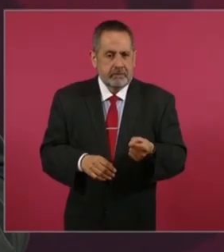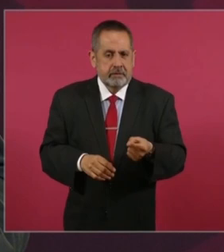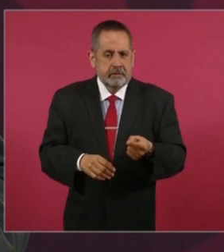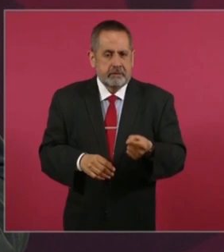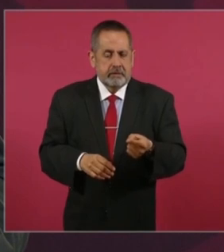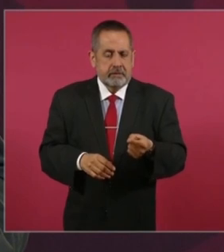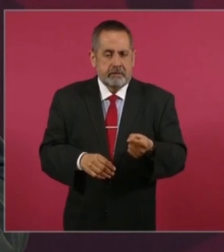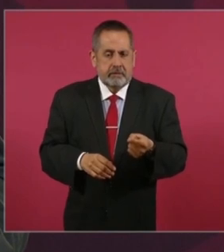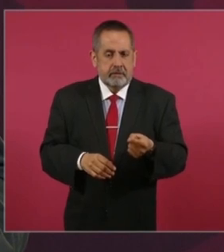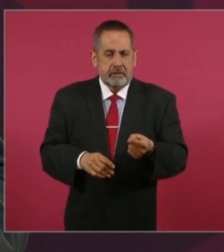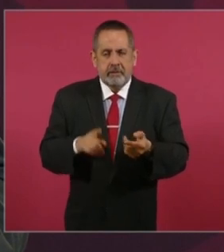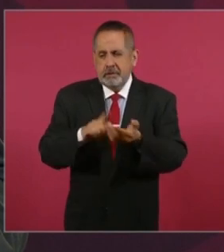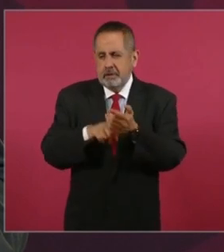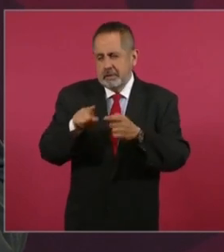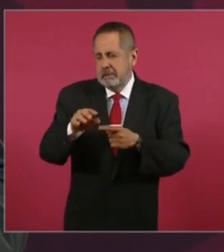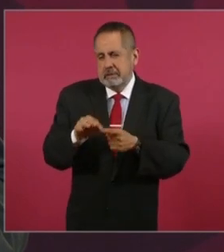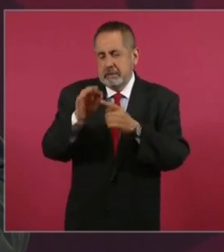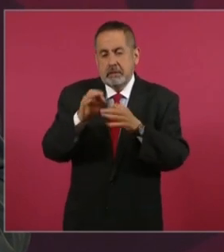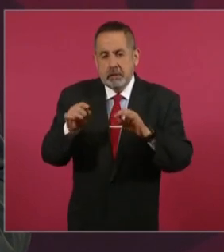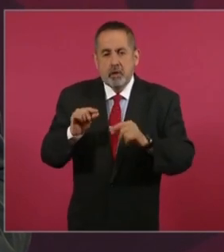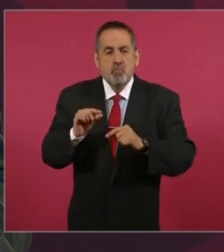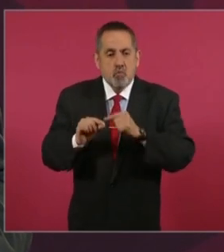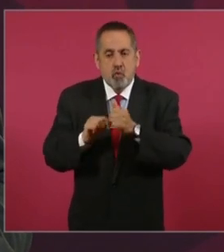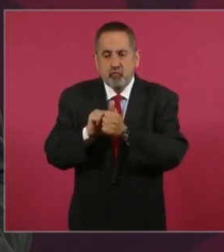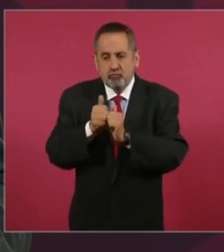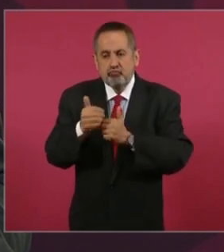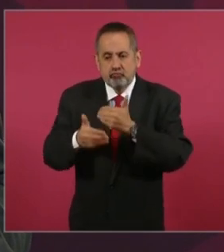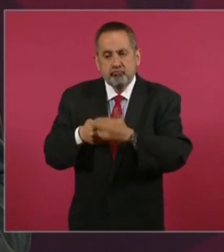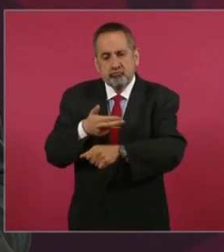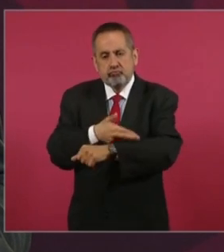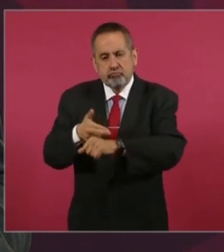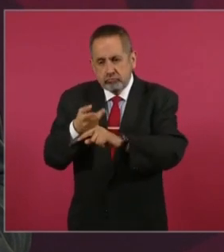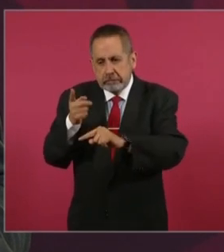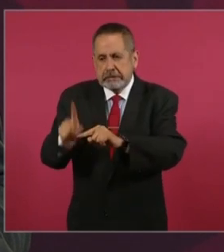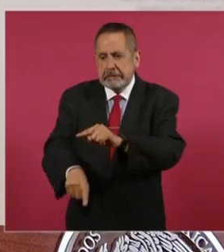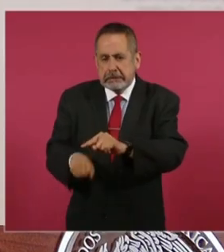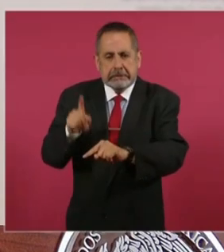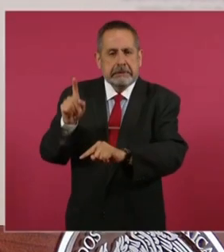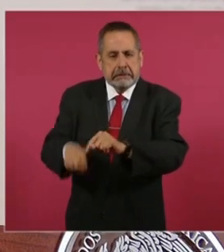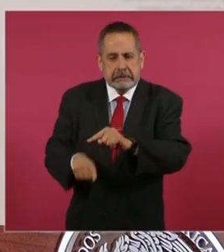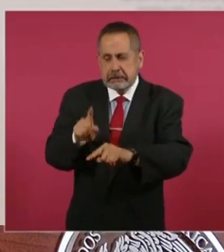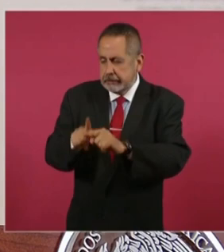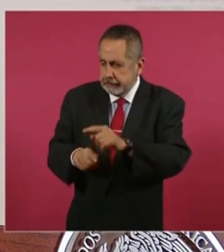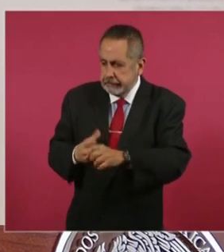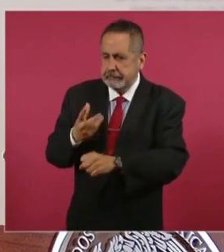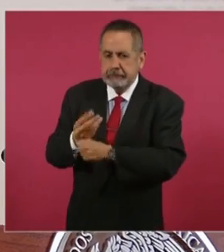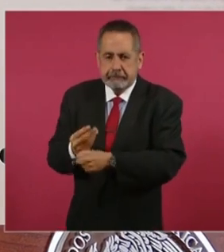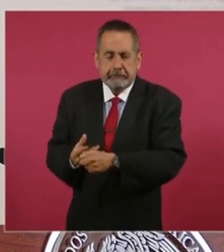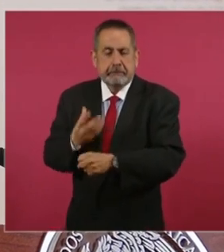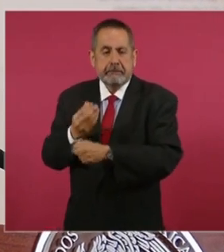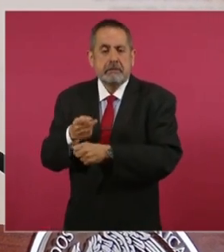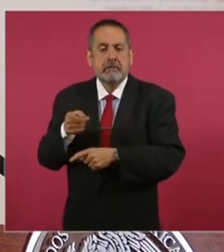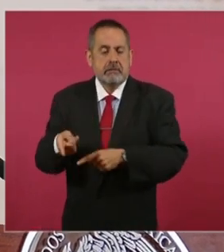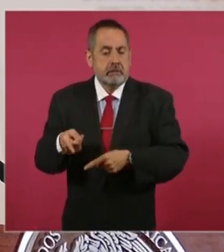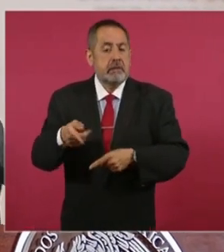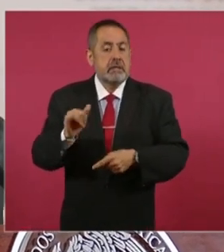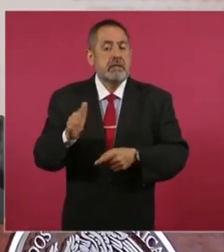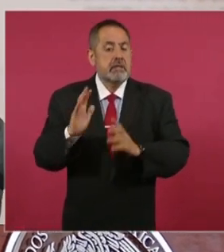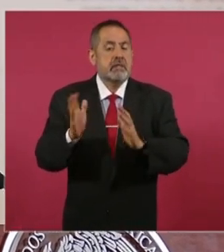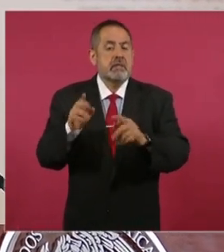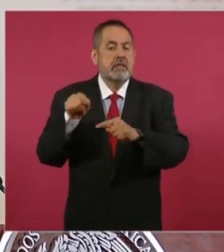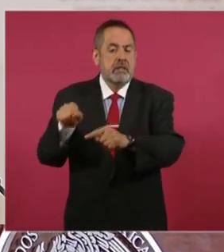esta situación especial poco a poco lo hemos ido atendiendo además hay ya